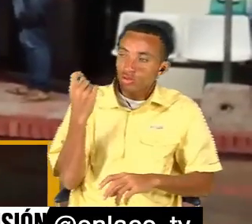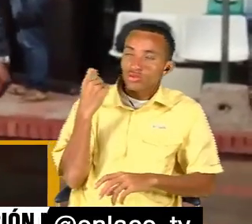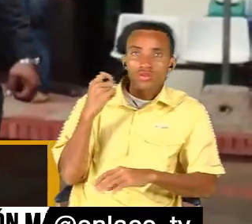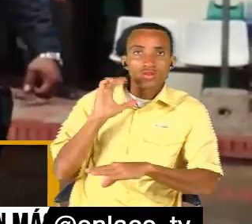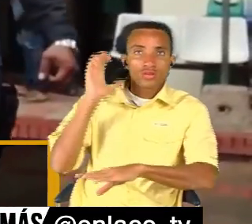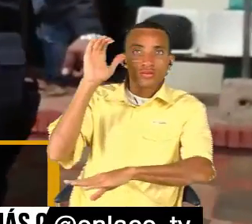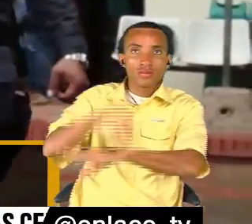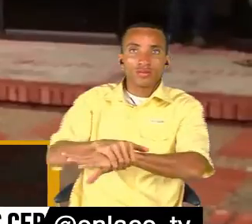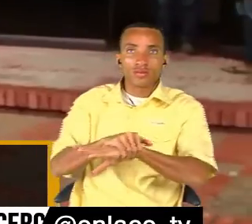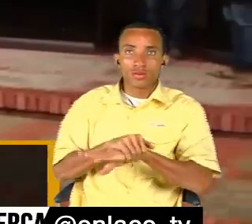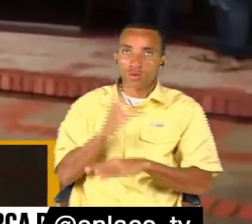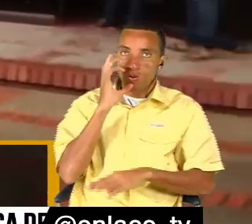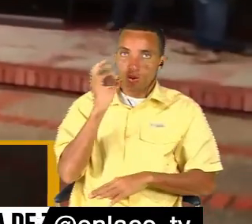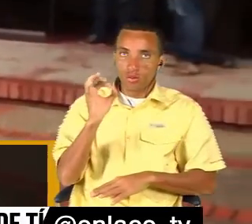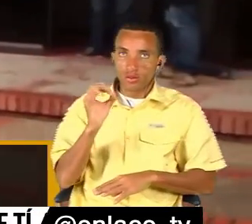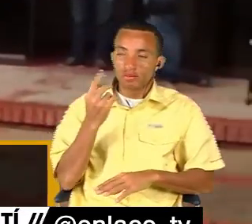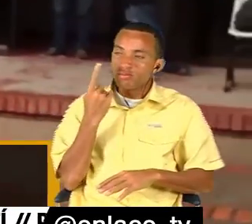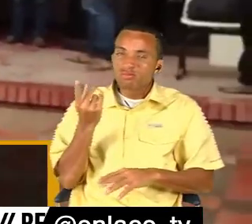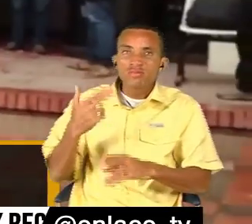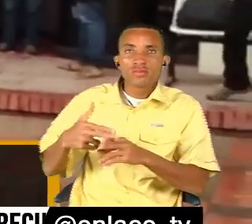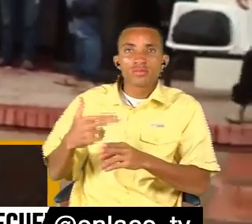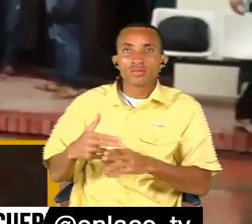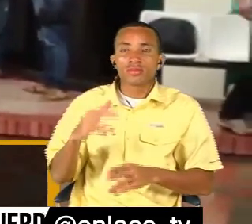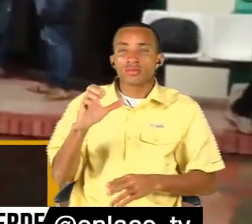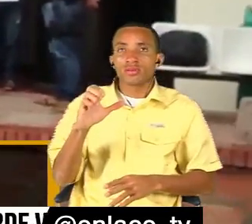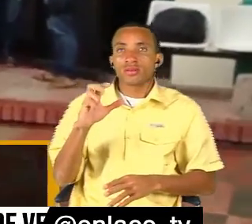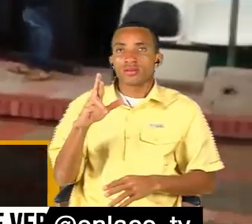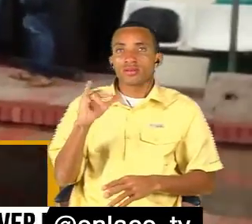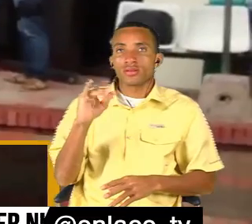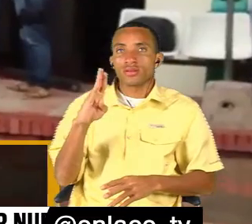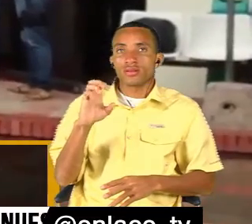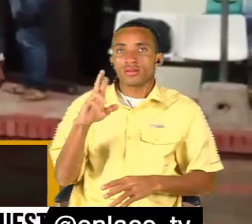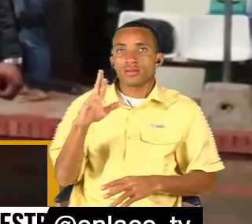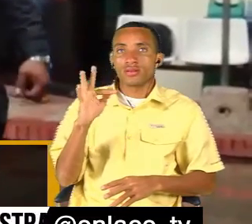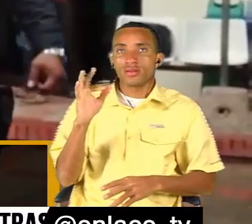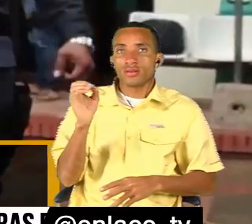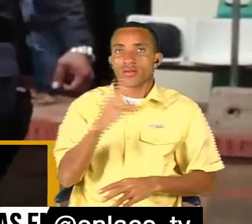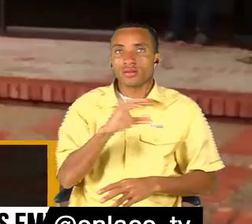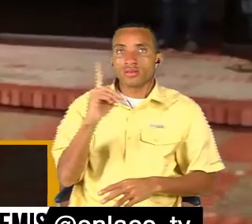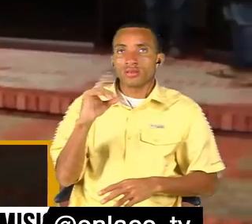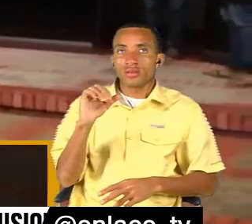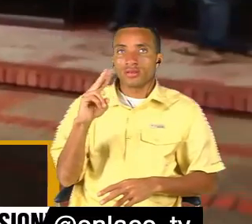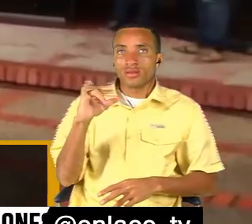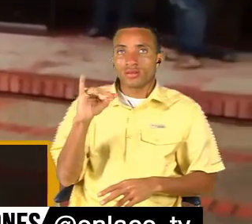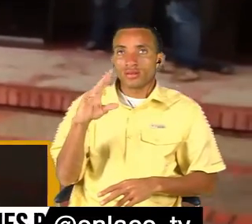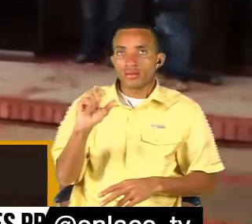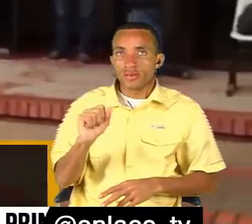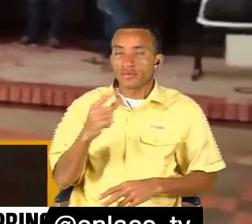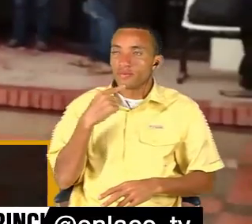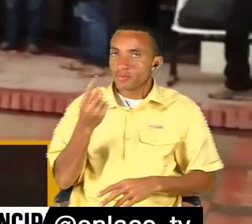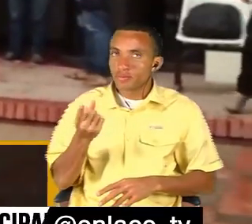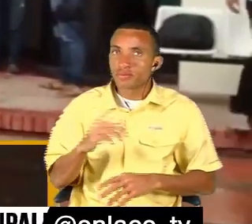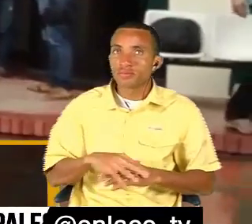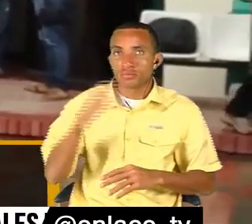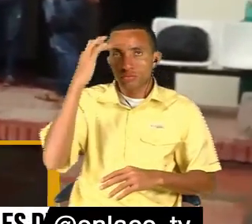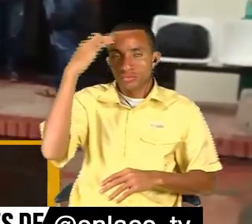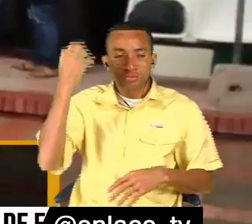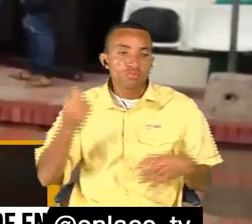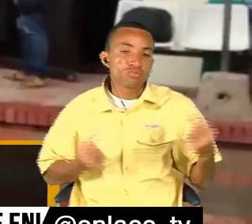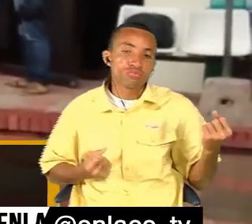hombre identificado como Heriberto Devia Pedraza, quien al parecer, valiéndose de su profesión como